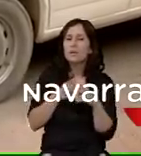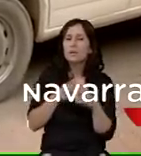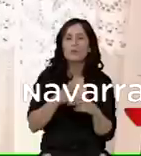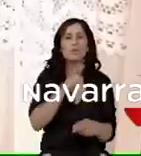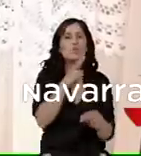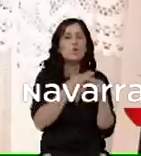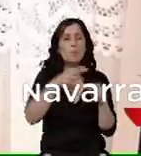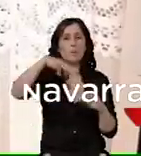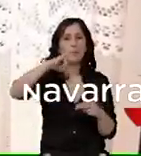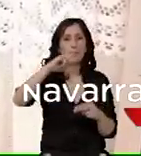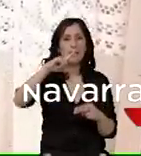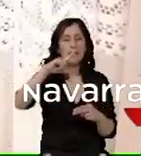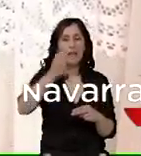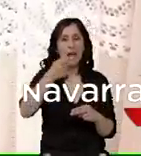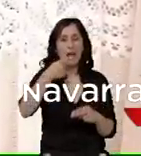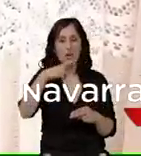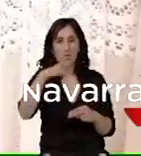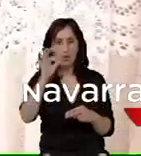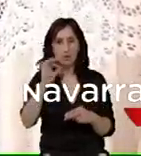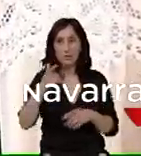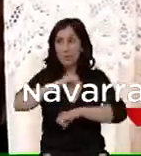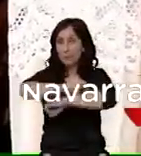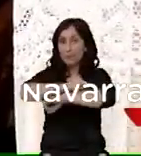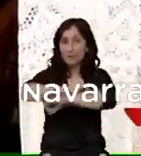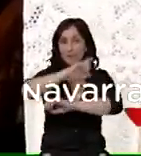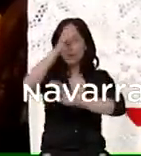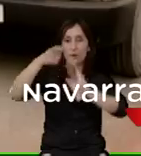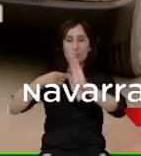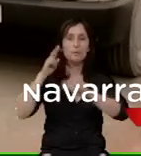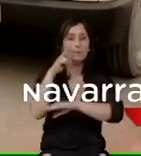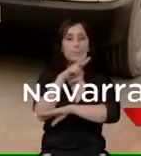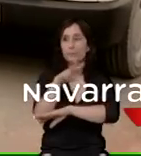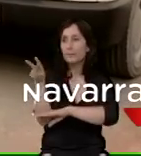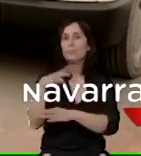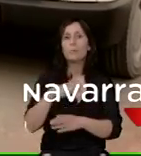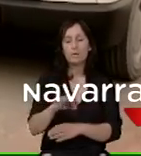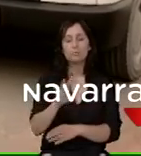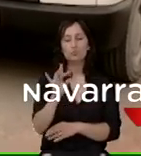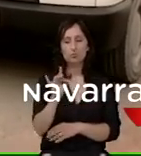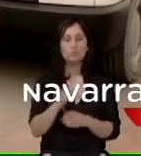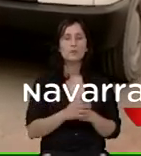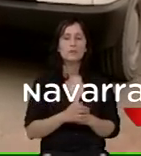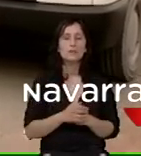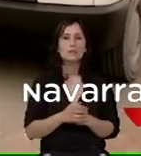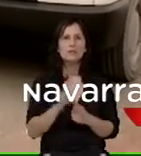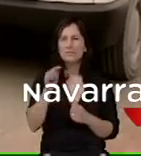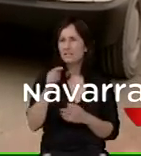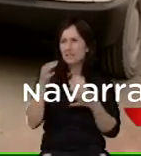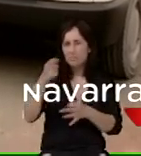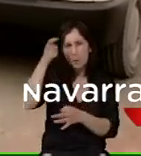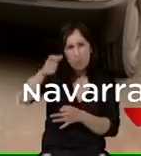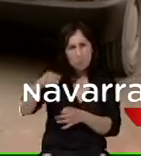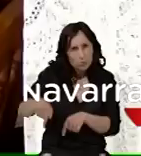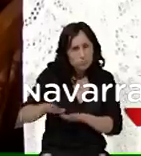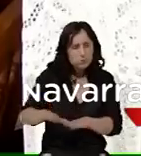Milagros, hija. Y desde esa ventana se ve todo Cabanillas. todo. ¿Y usted ha vivido siempre en Cabanillas? Toda mi vida.